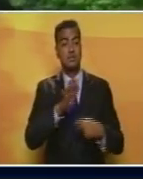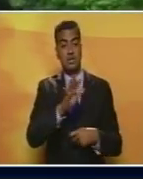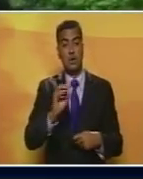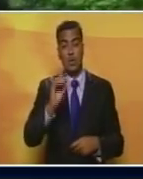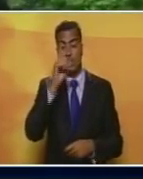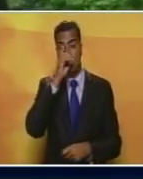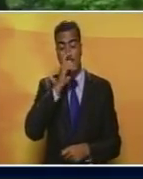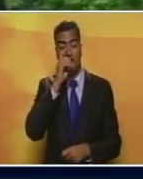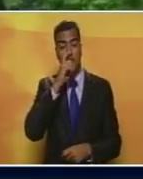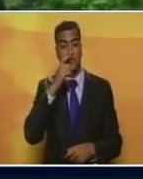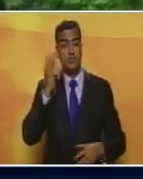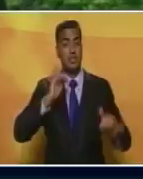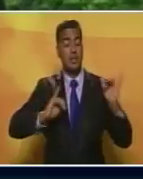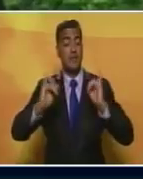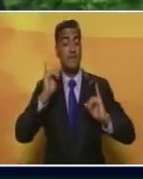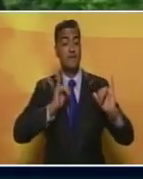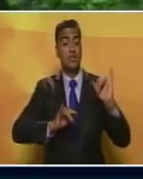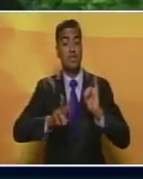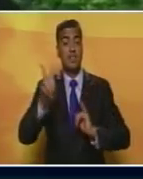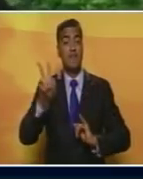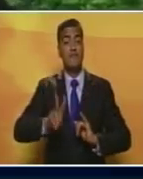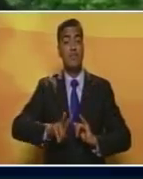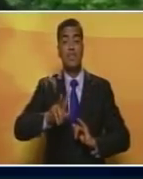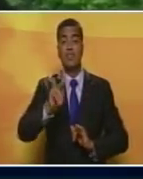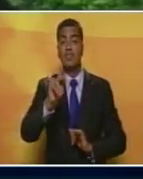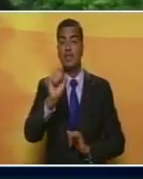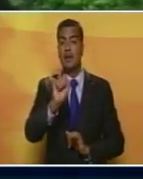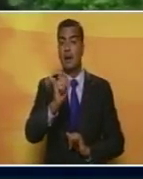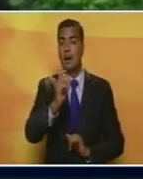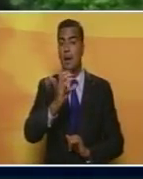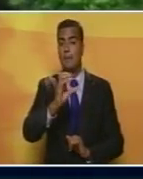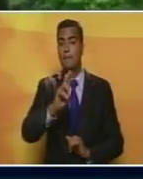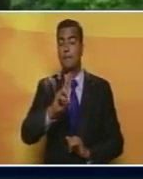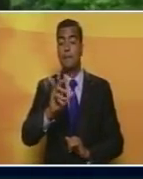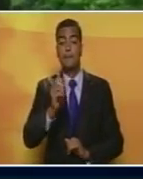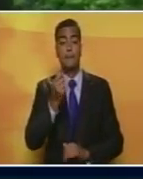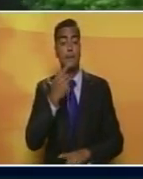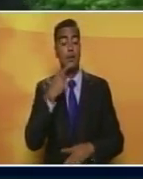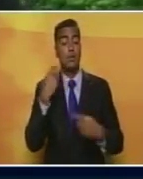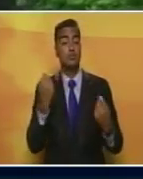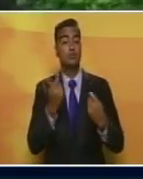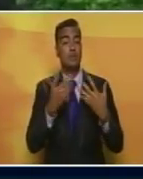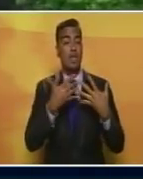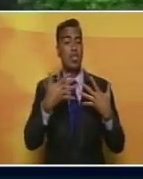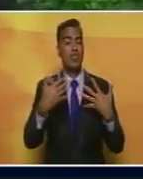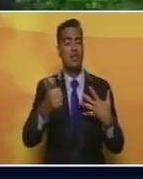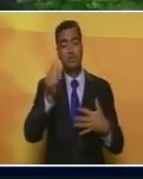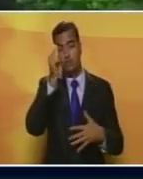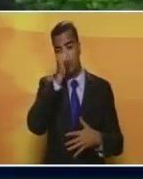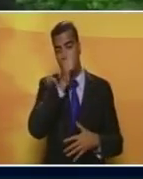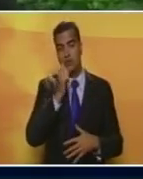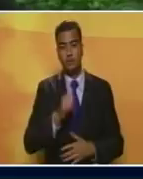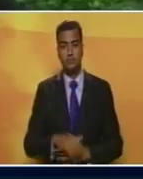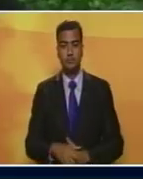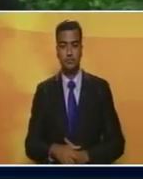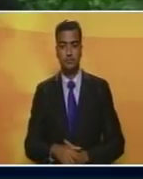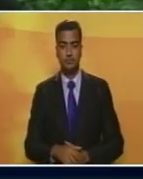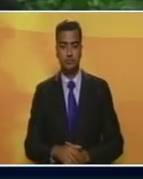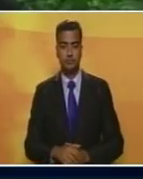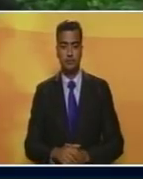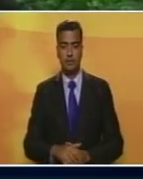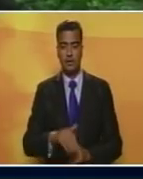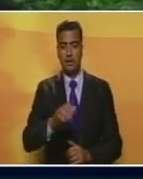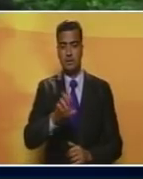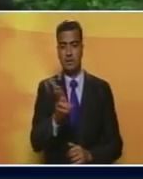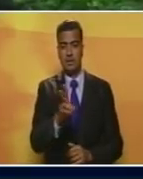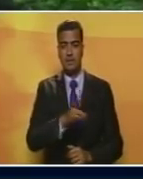del pueblo guariqueño, del pueblo infantino, este precio acordado a través de la ley de precios que está también aprobada por la Asamblea Nacional Constituyente. La